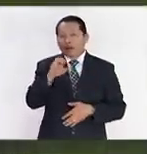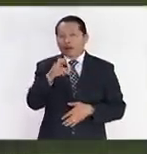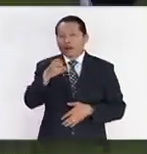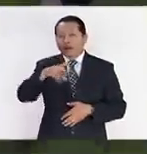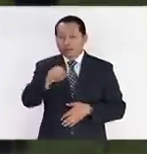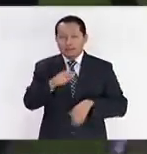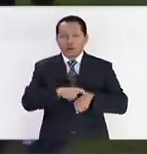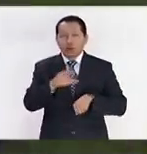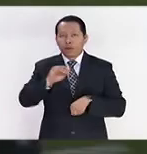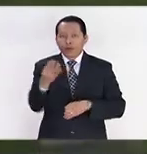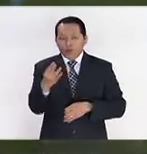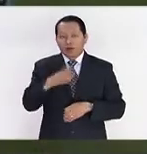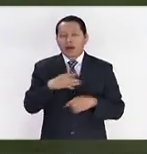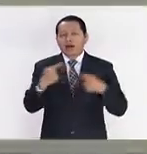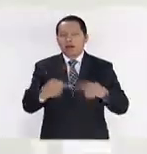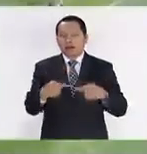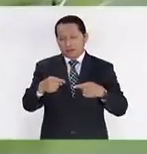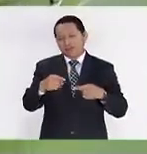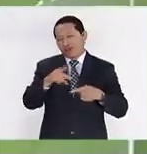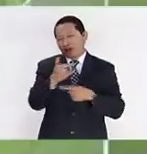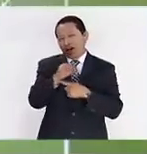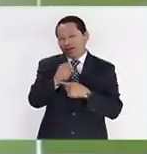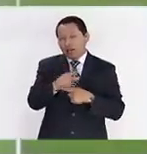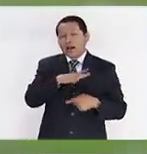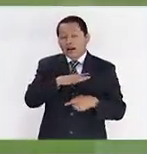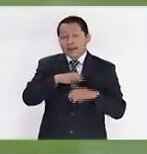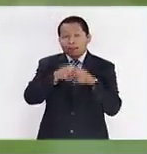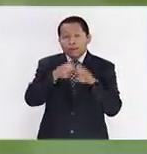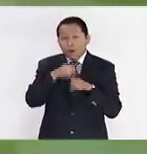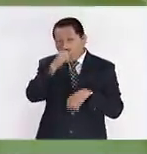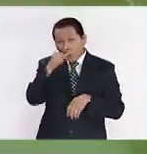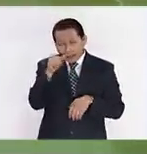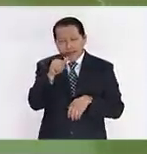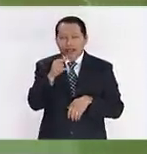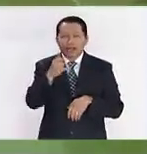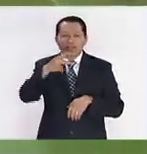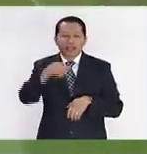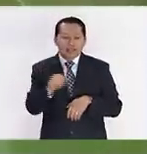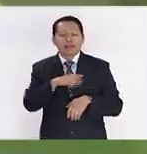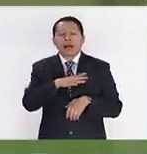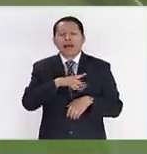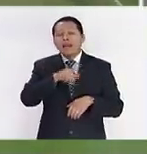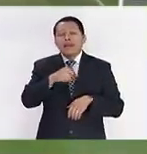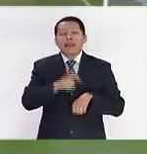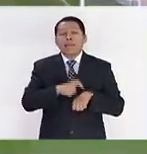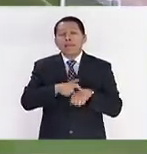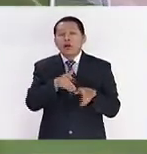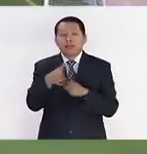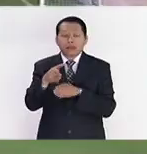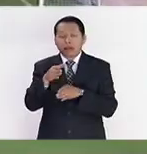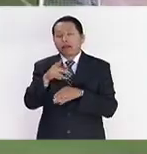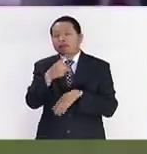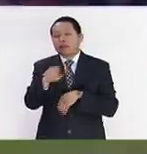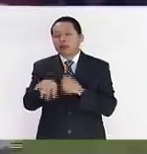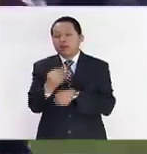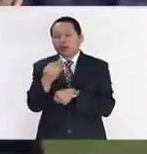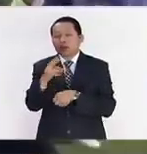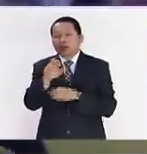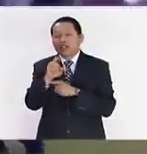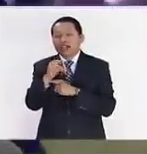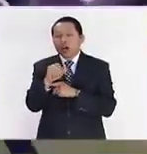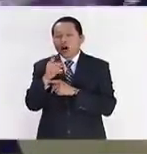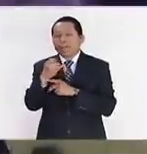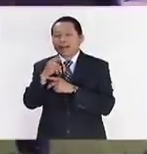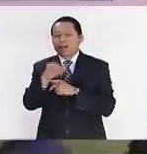minuto 94, empató el global el equipo de Juárez y Alebrijes. Nos íbamos a tiempo extra, minuto 114, Rodrigo